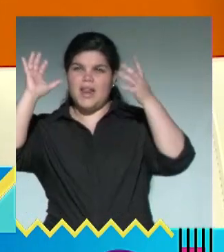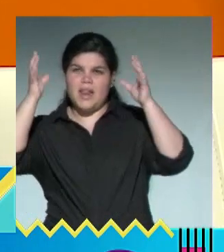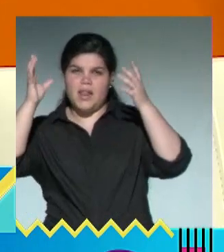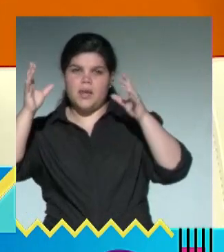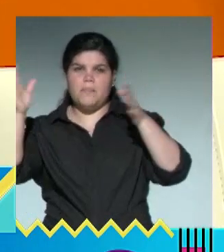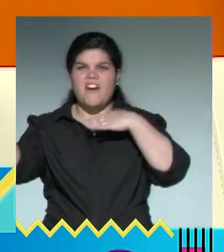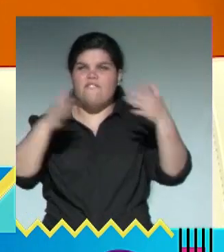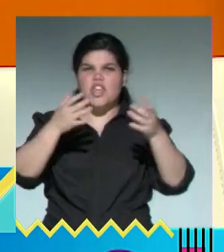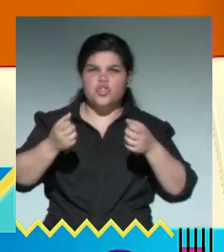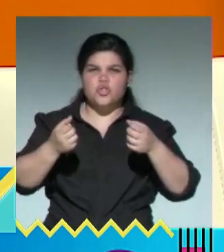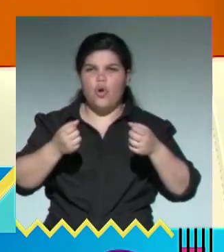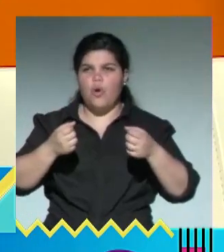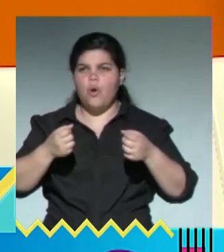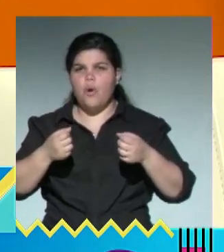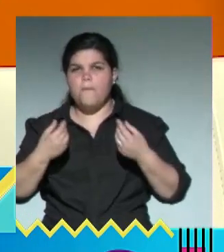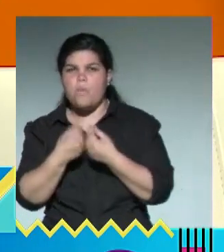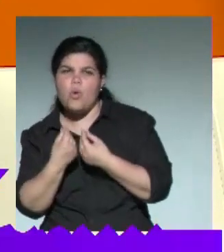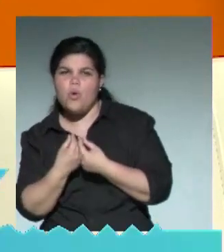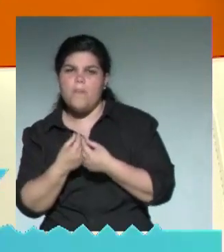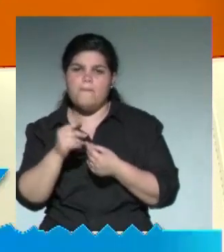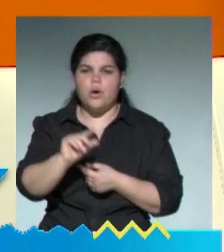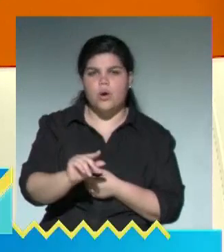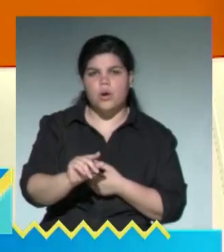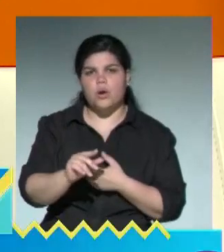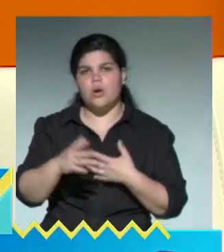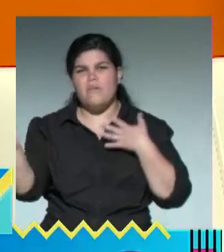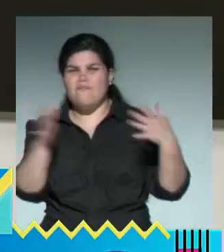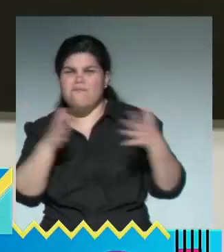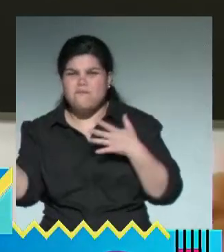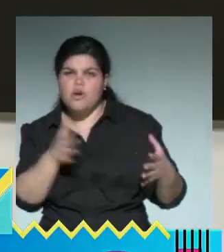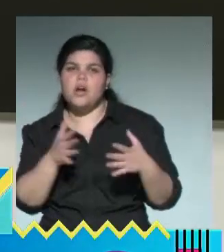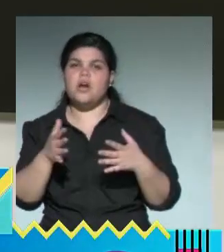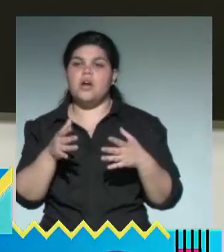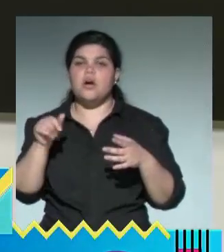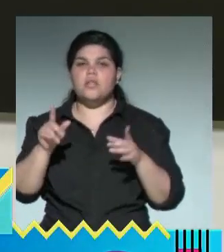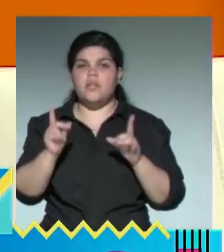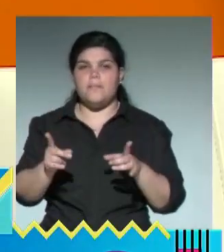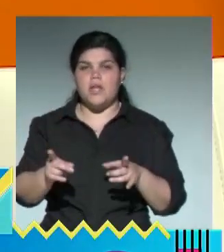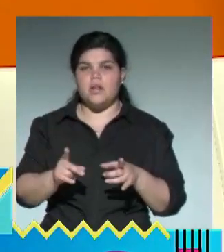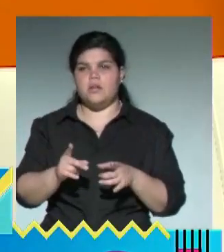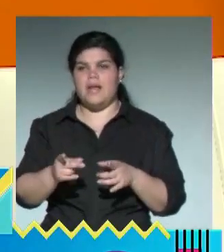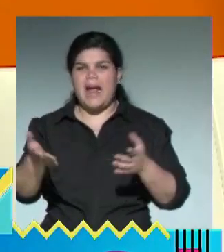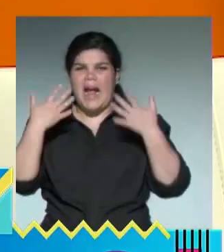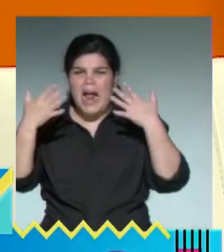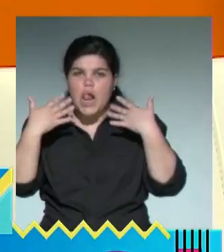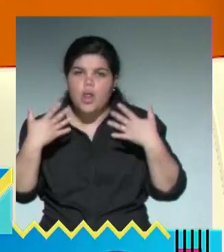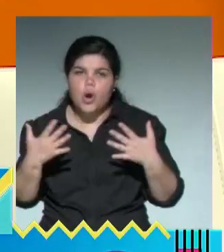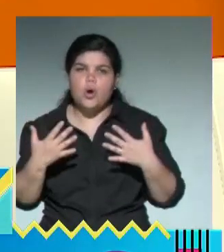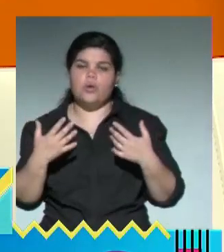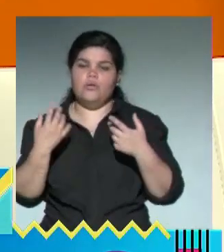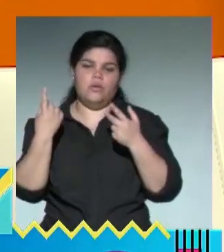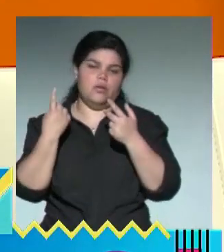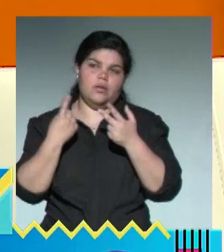viento, poco viento, mucho calor, entonces eso por ahí influye en que avance más rápido o más lento. Pero también está el